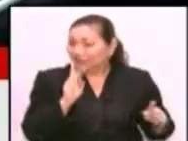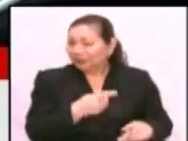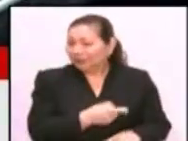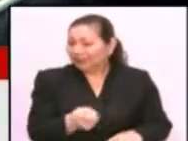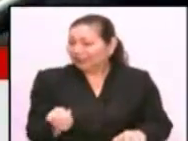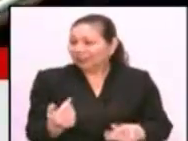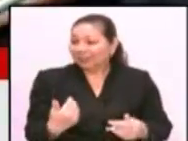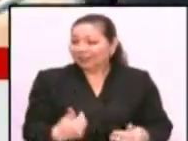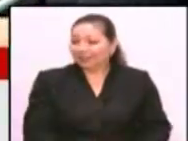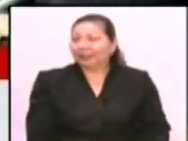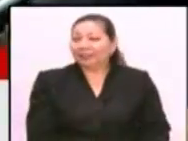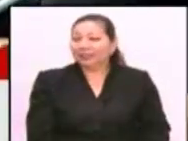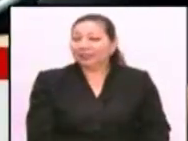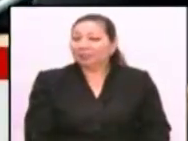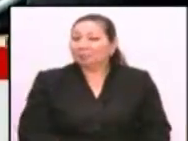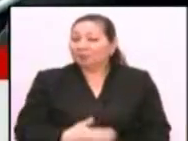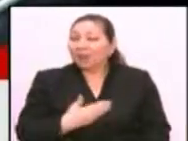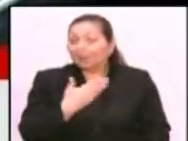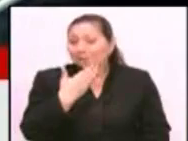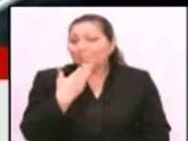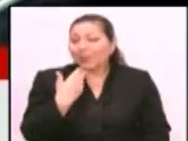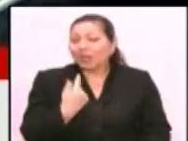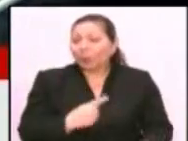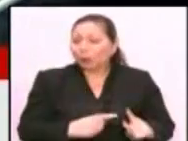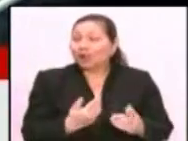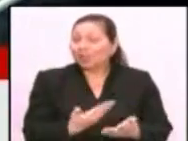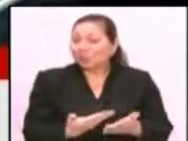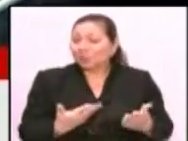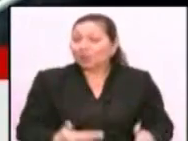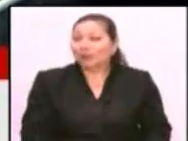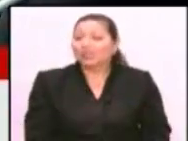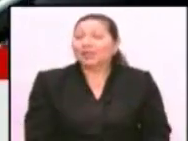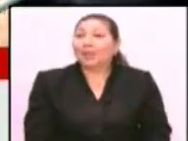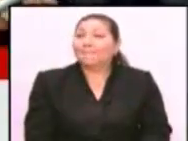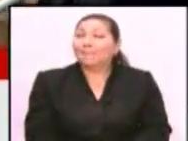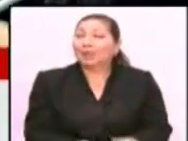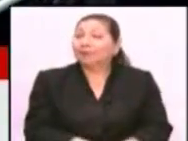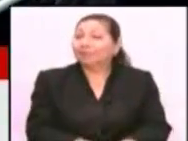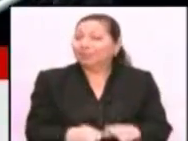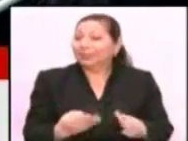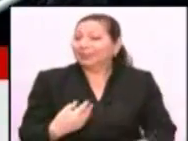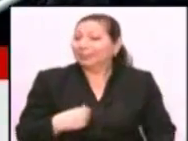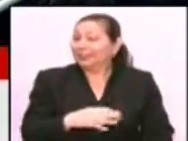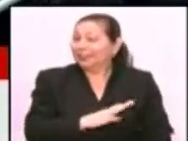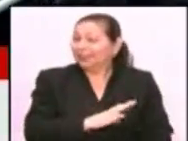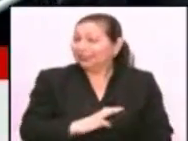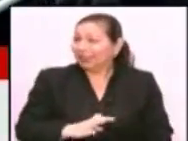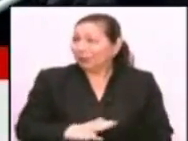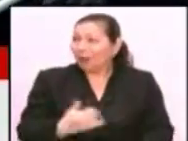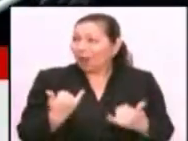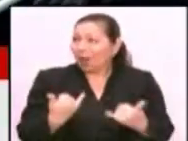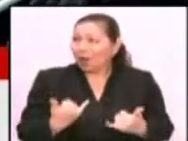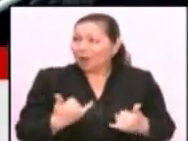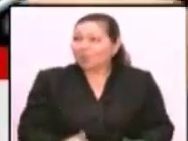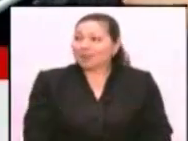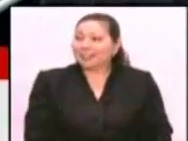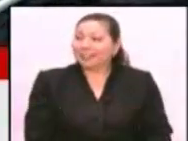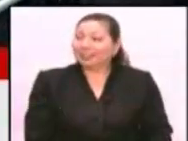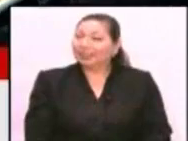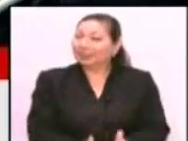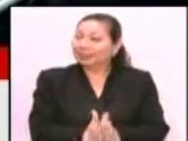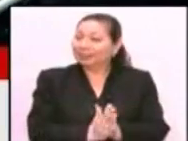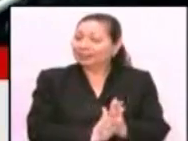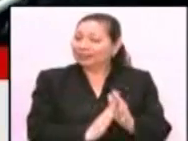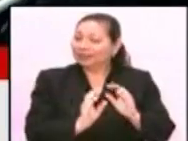tienen ustedes, se podrán mejorar algunas cosas. Pero esa apertura que tiene el Estado ahora y las ganas que le